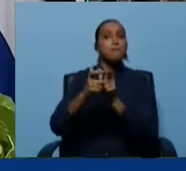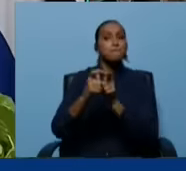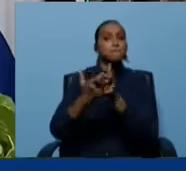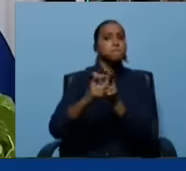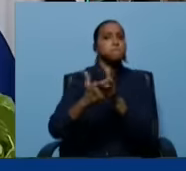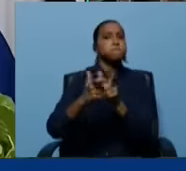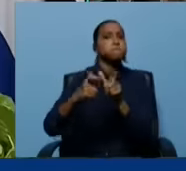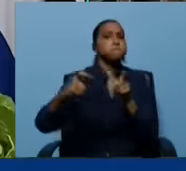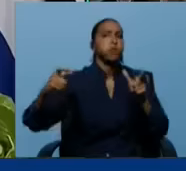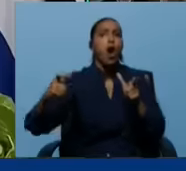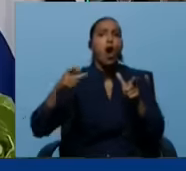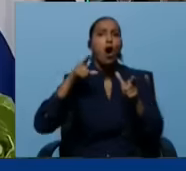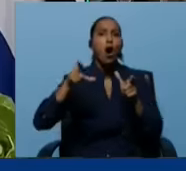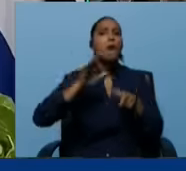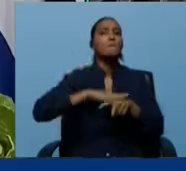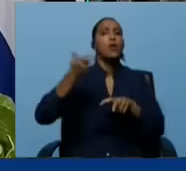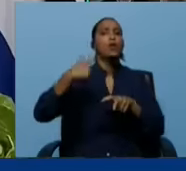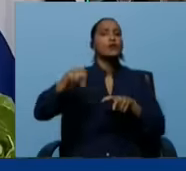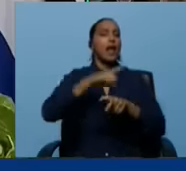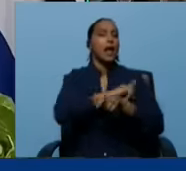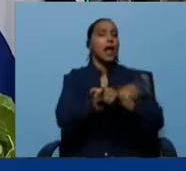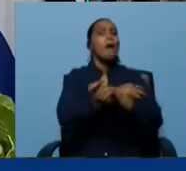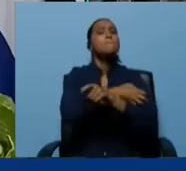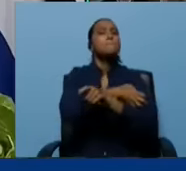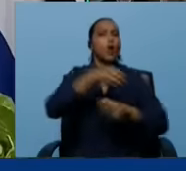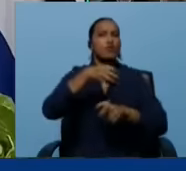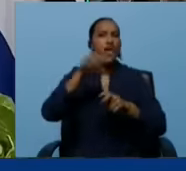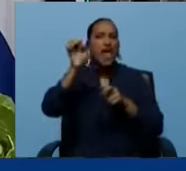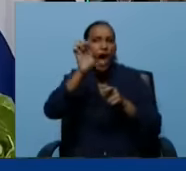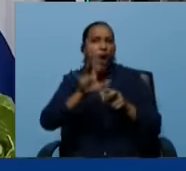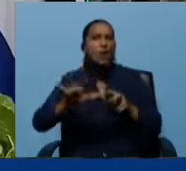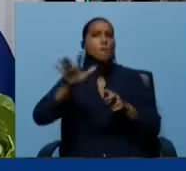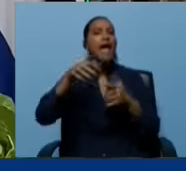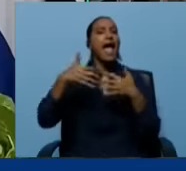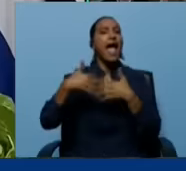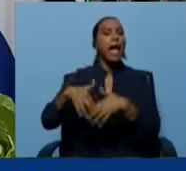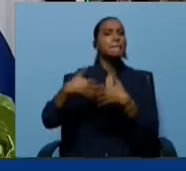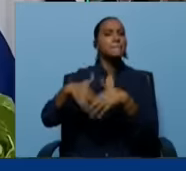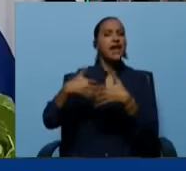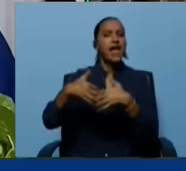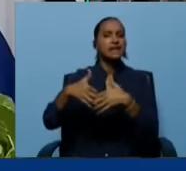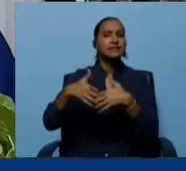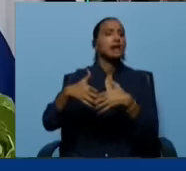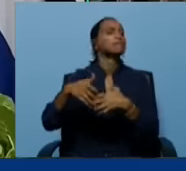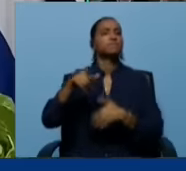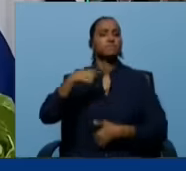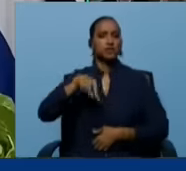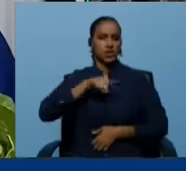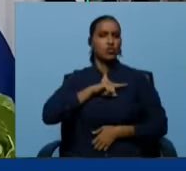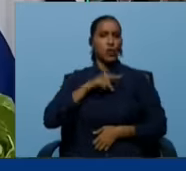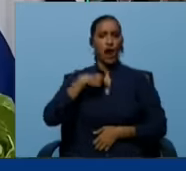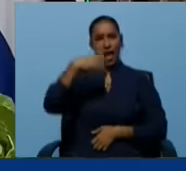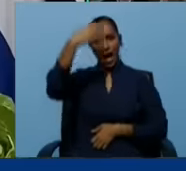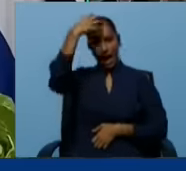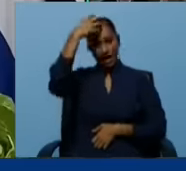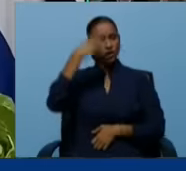disputando siempre entre sí como los amos del planeta,